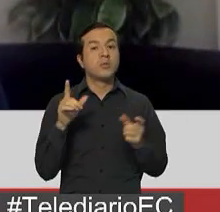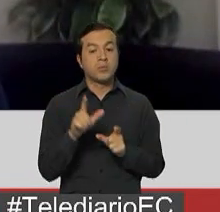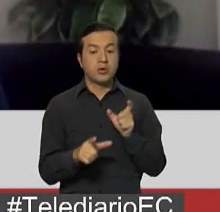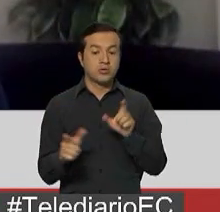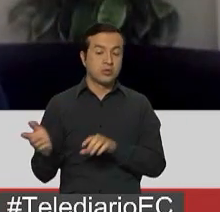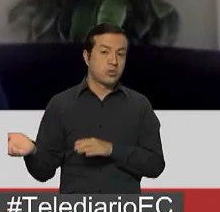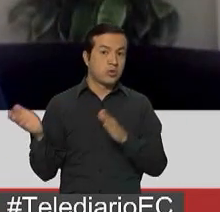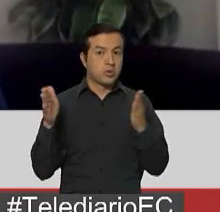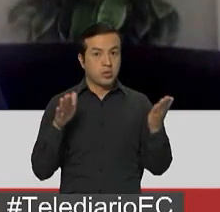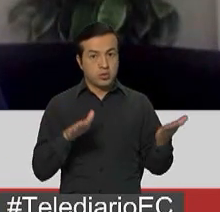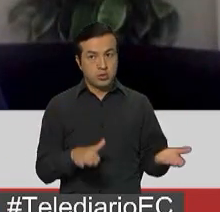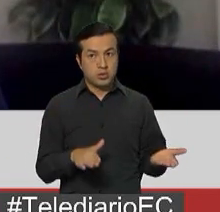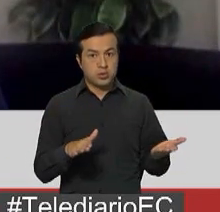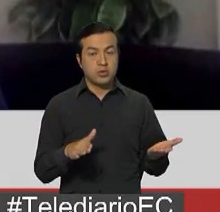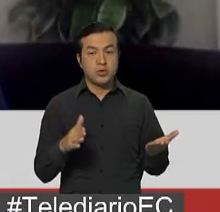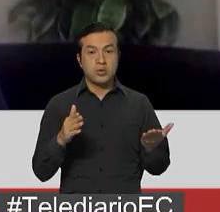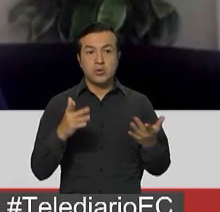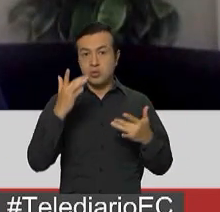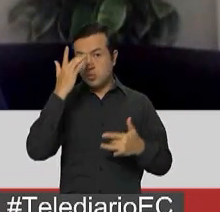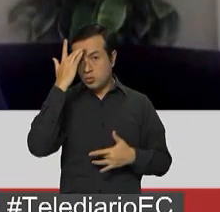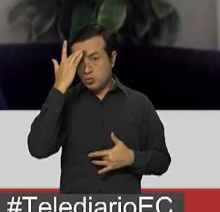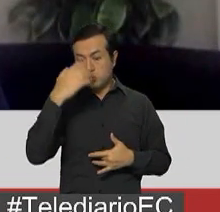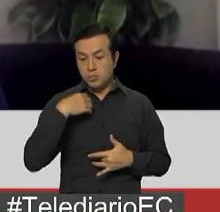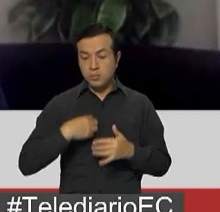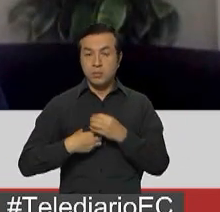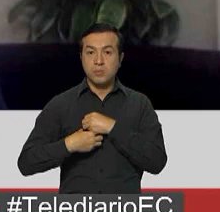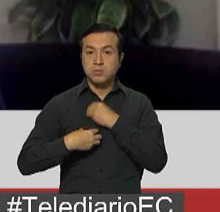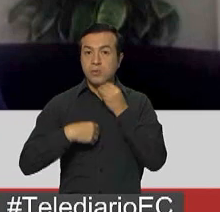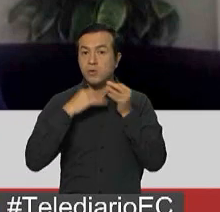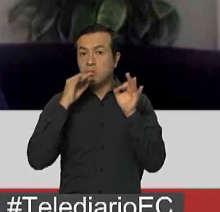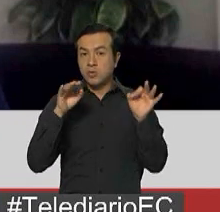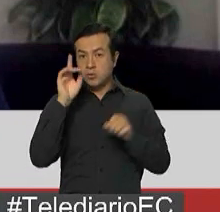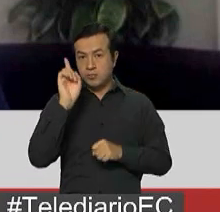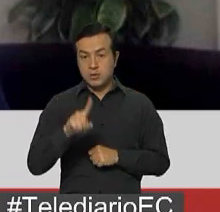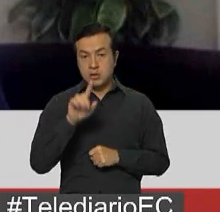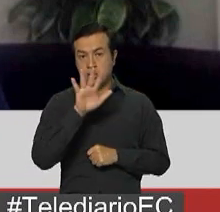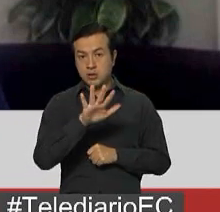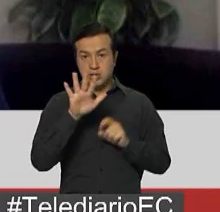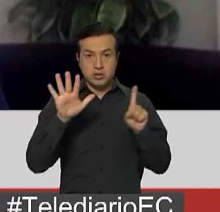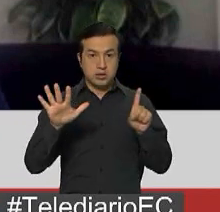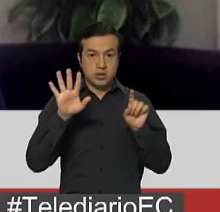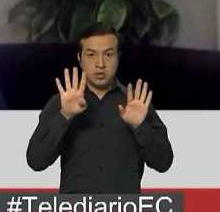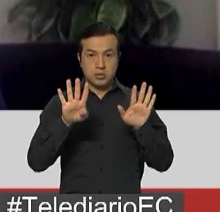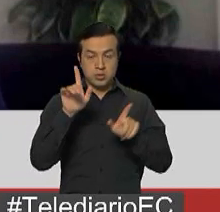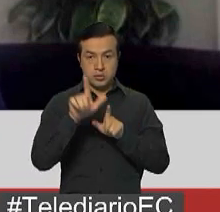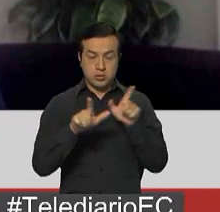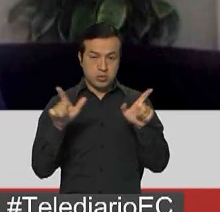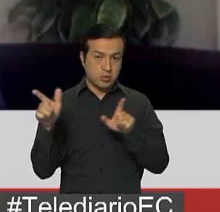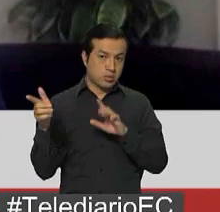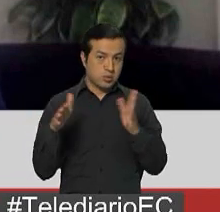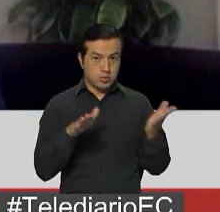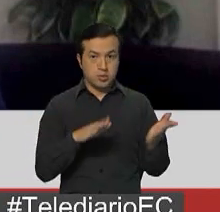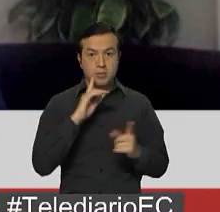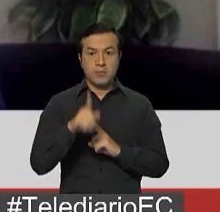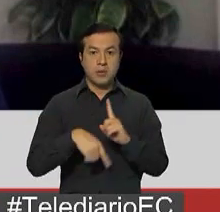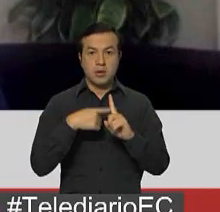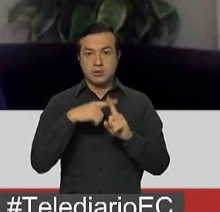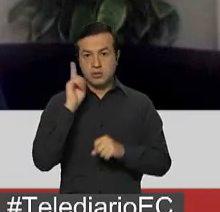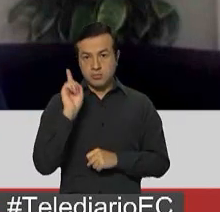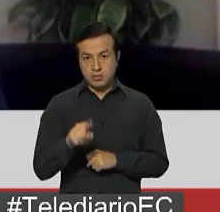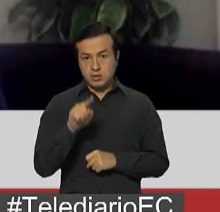personas fallecidas confirmadas por kobe tenemos mil 569 casos y también mil